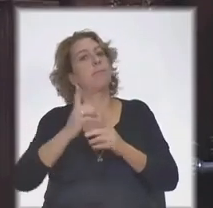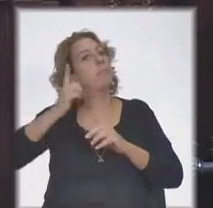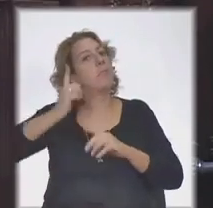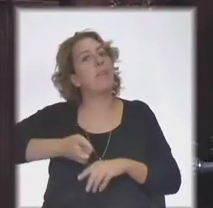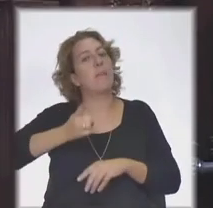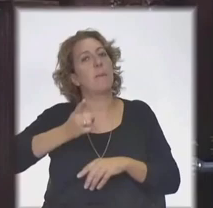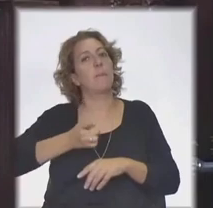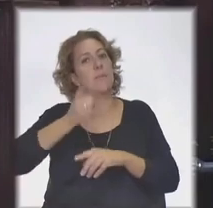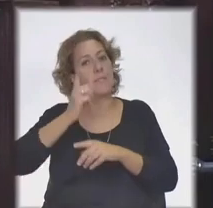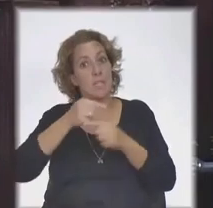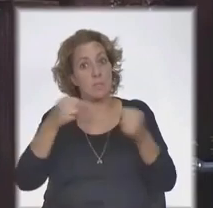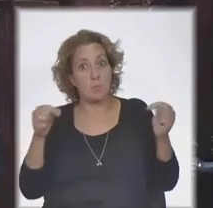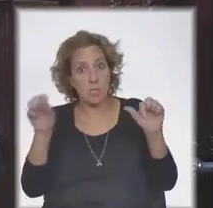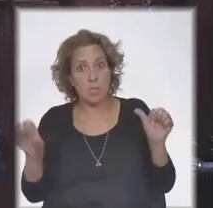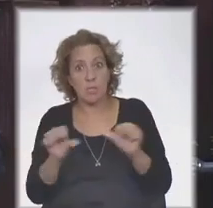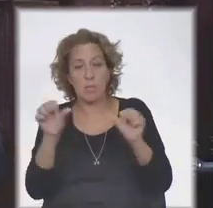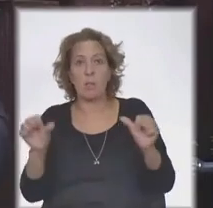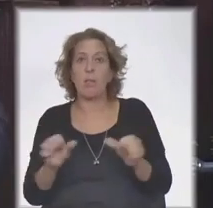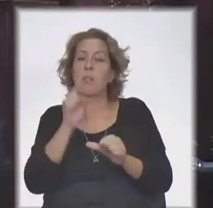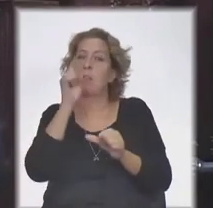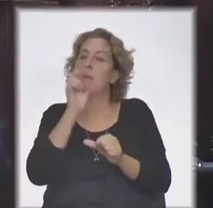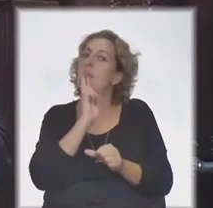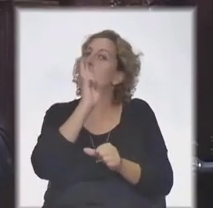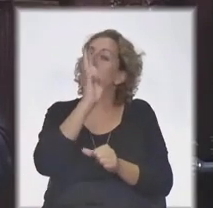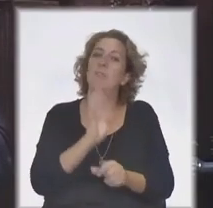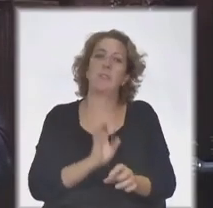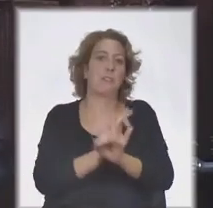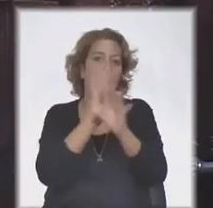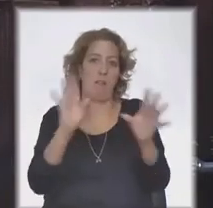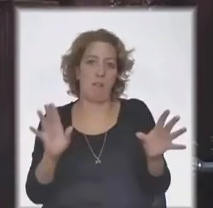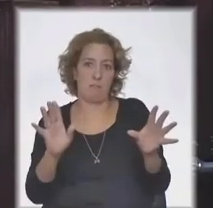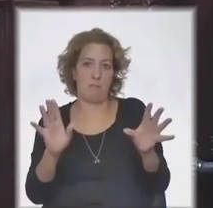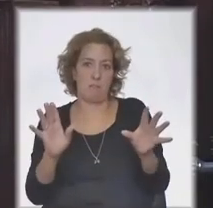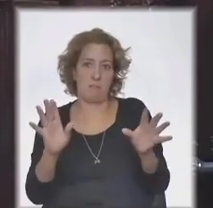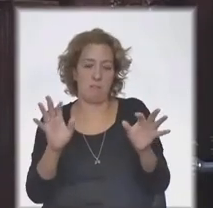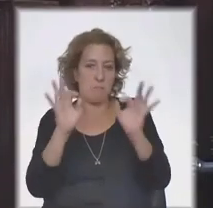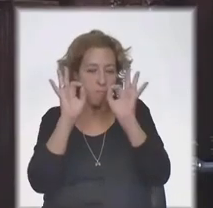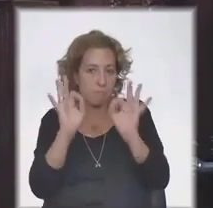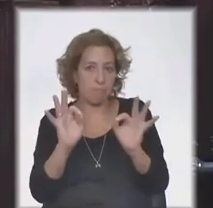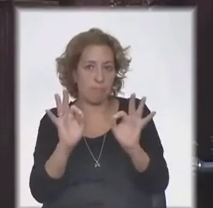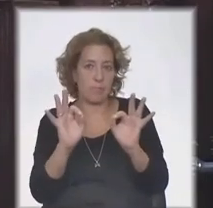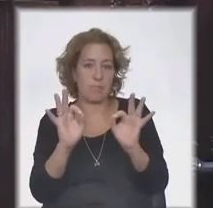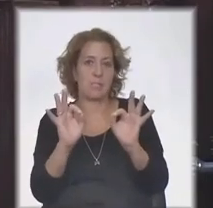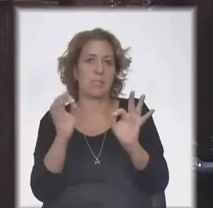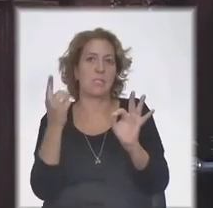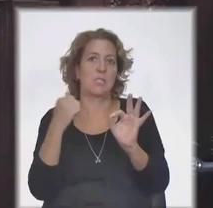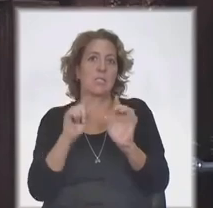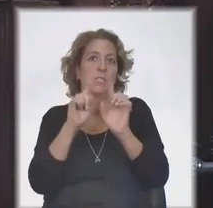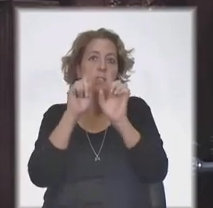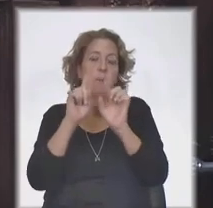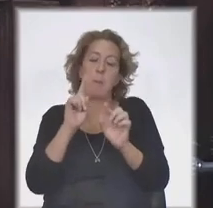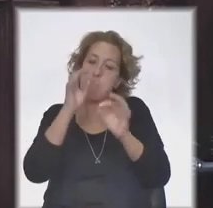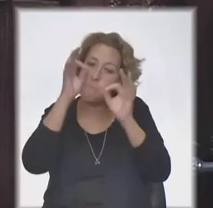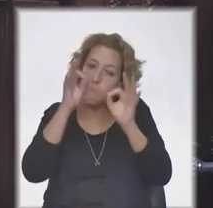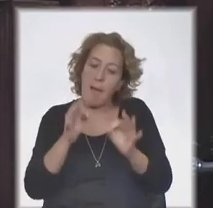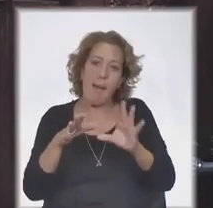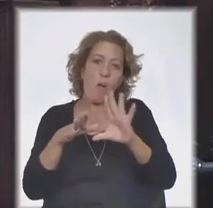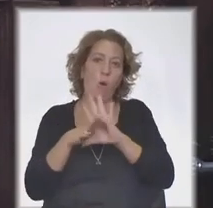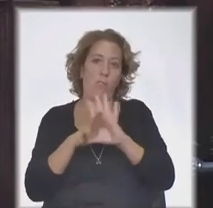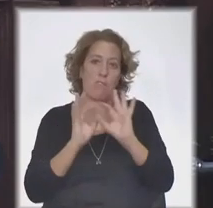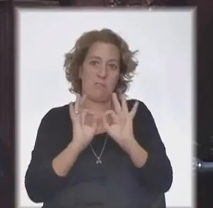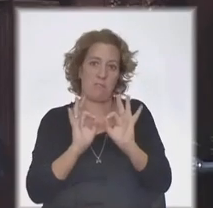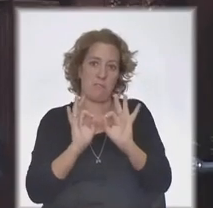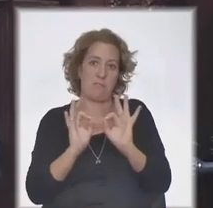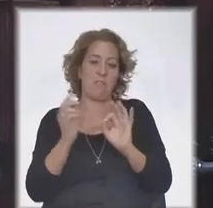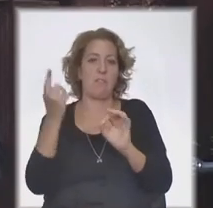deben dar respuestas claras, precisas y sobre todo pertinentes para